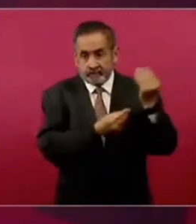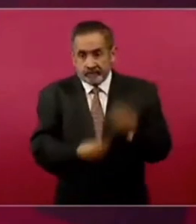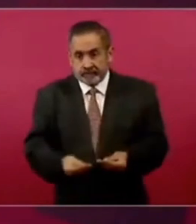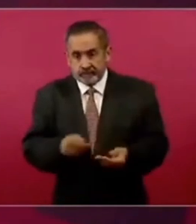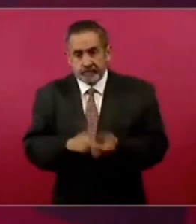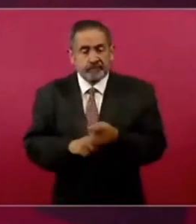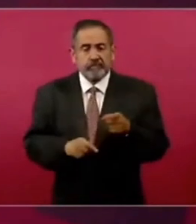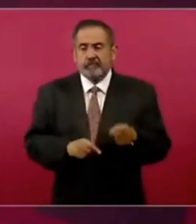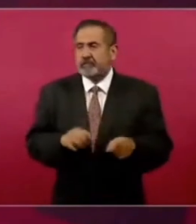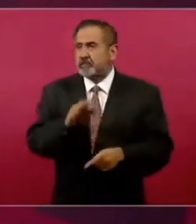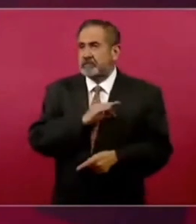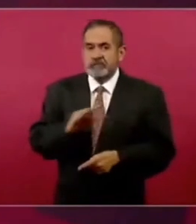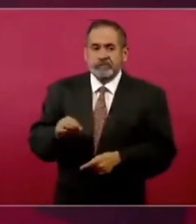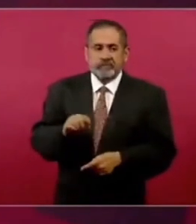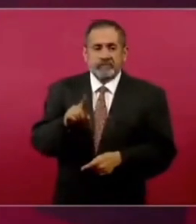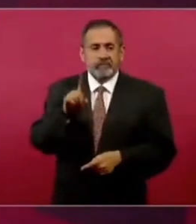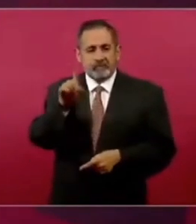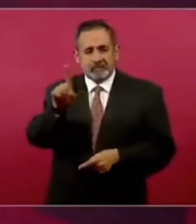es de más de